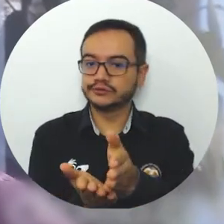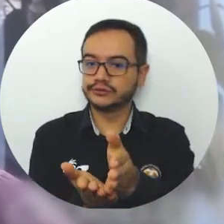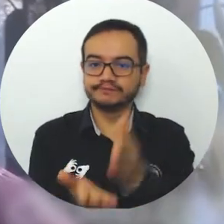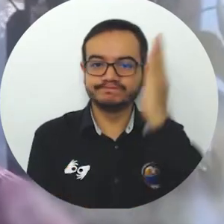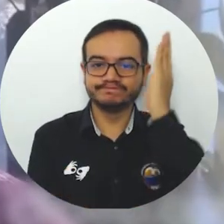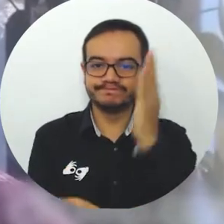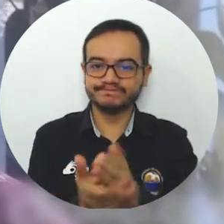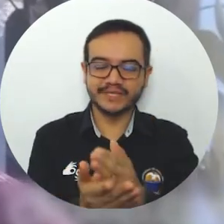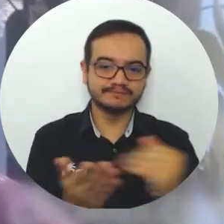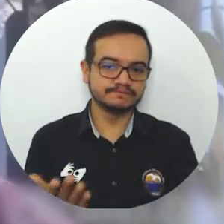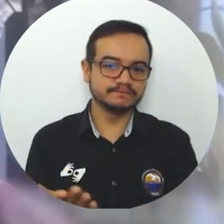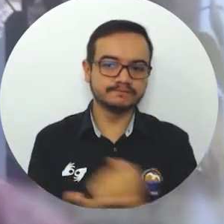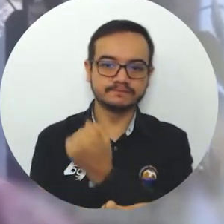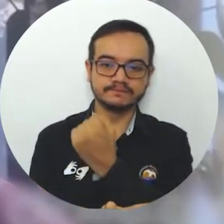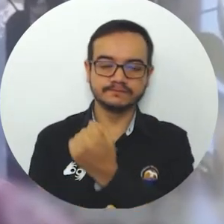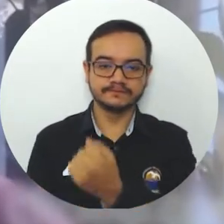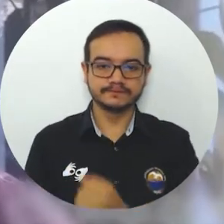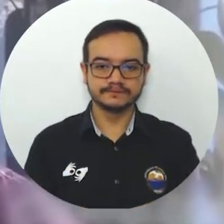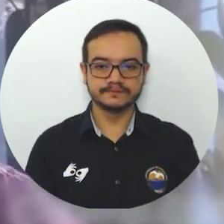elecciones programadas.